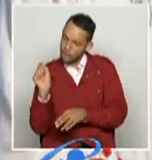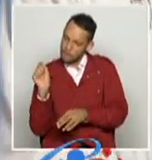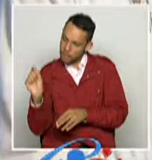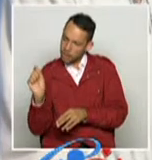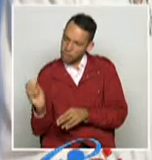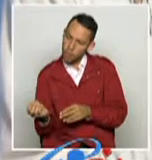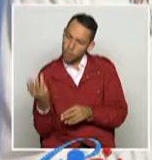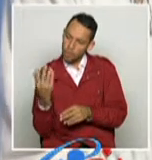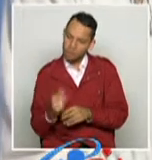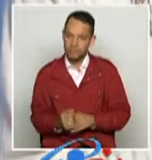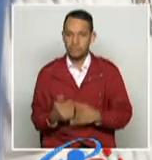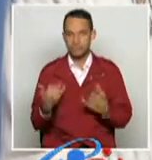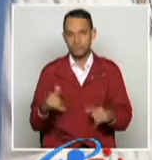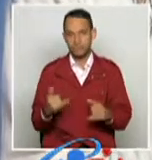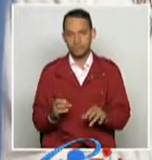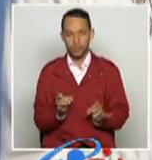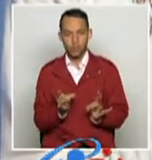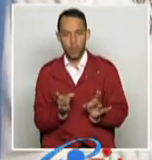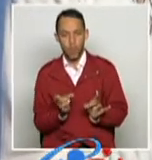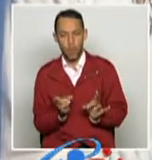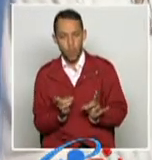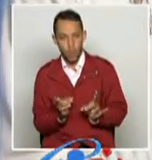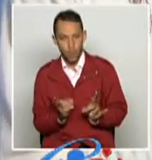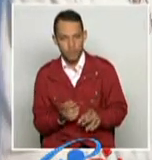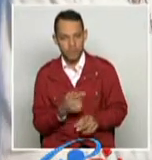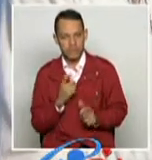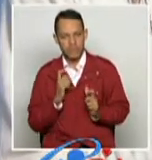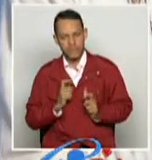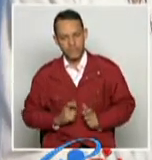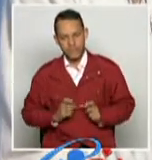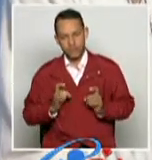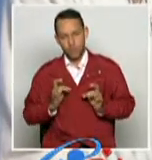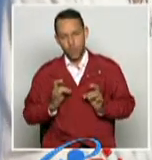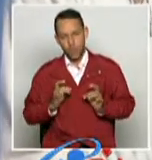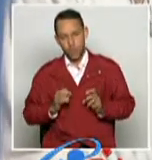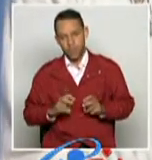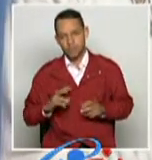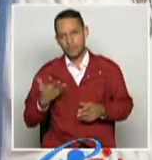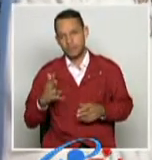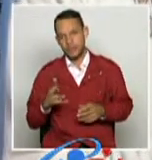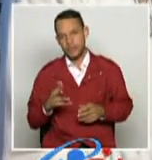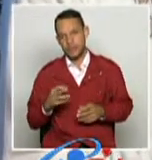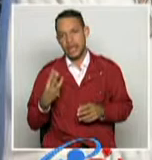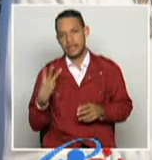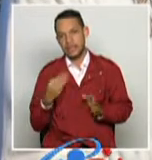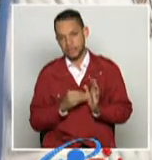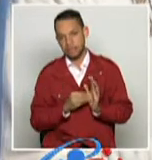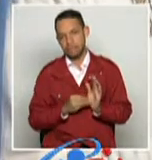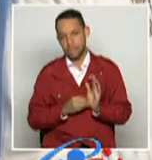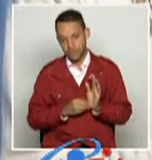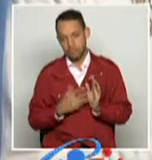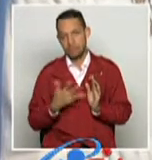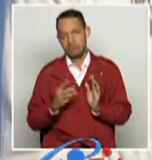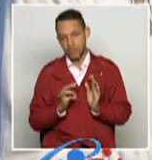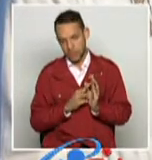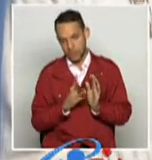Para una irradiacióncita de dolor como la que tiene en este momento necesitamos cerca de unas 2-3 sesioncitas más o menos. Cuando hay lesiones más complicadas como